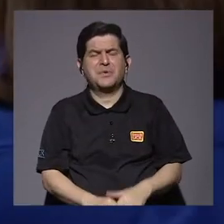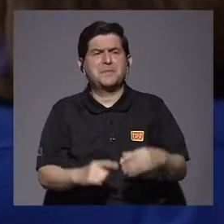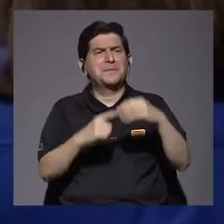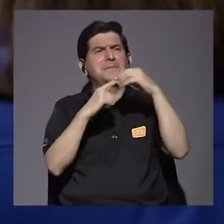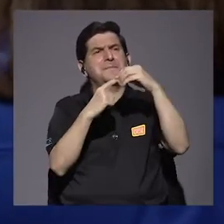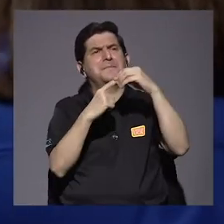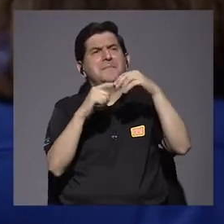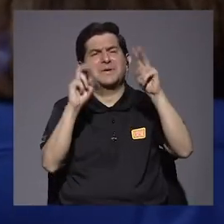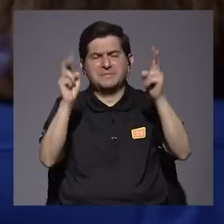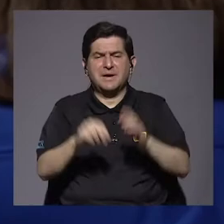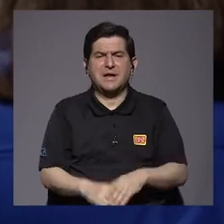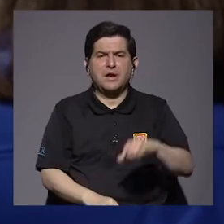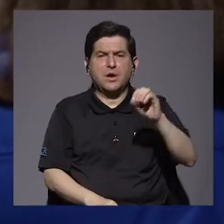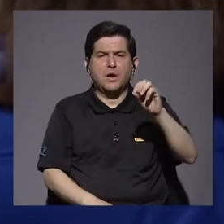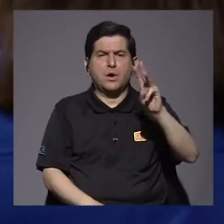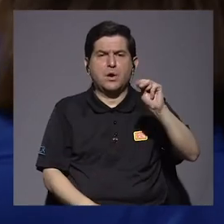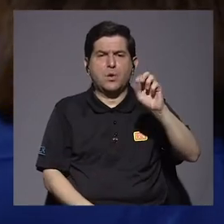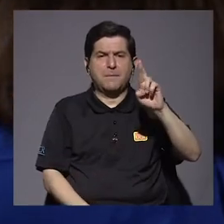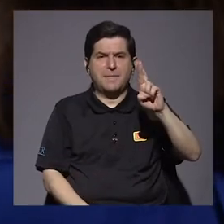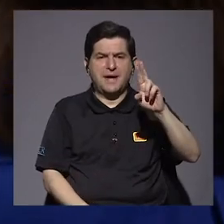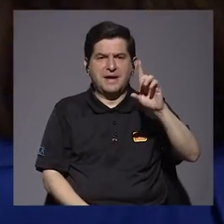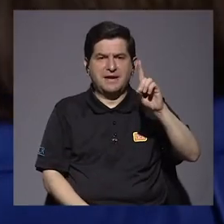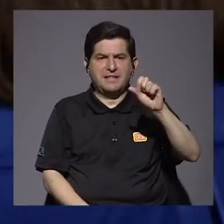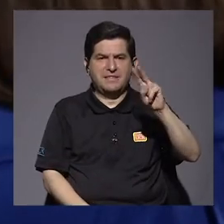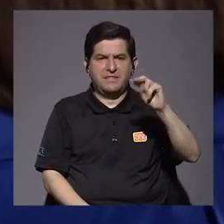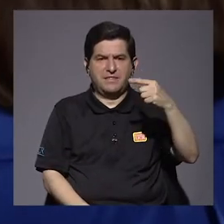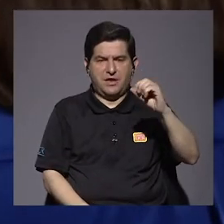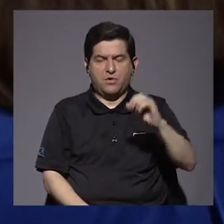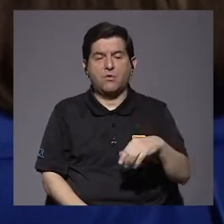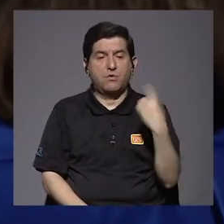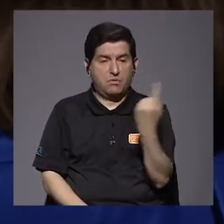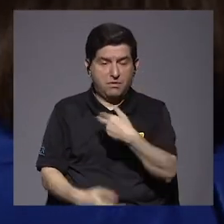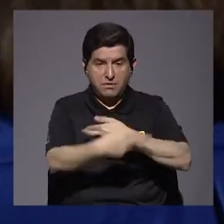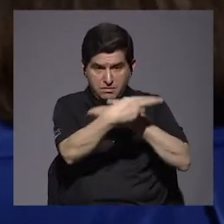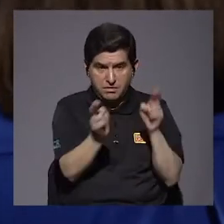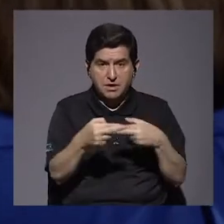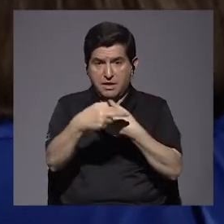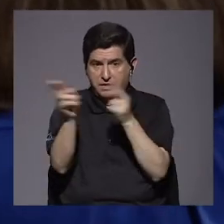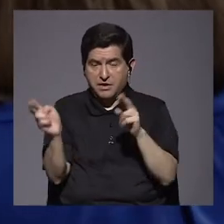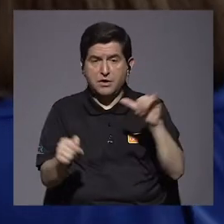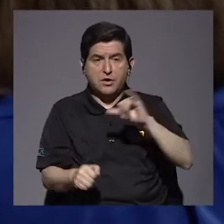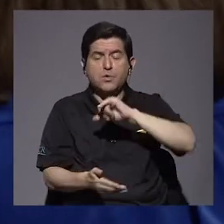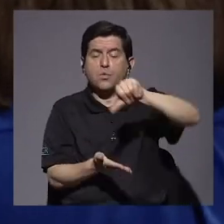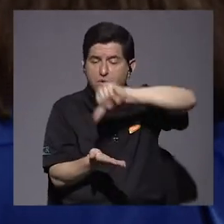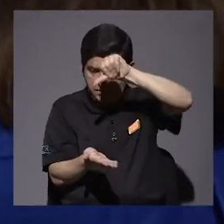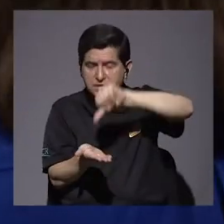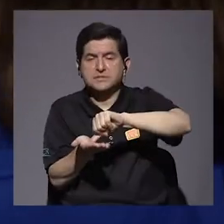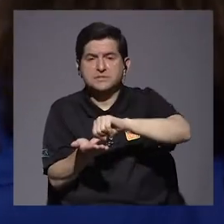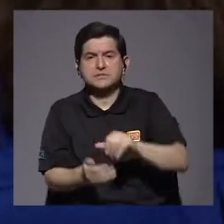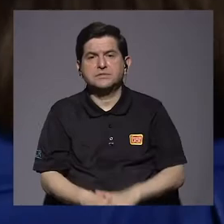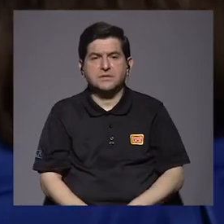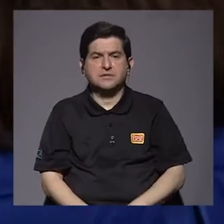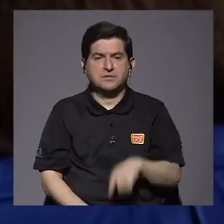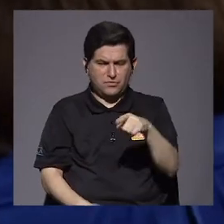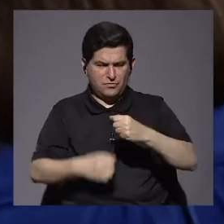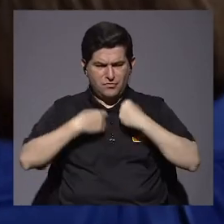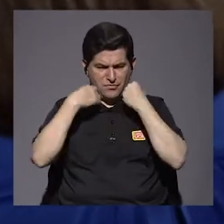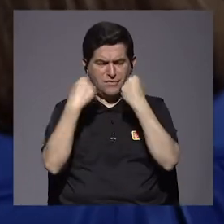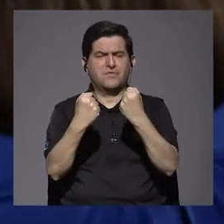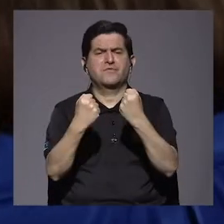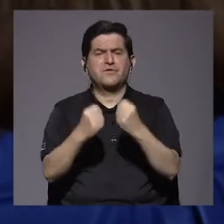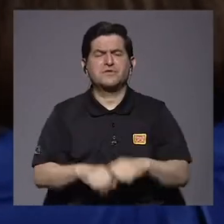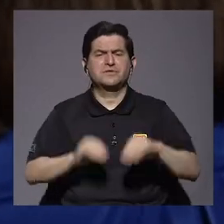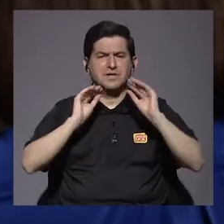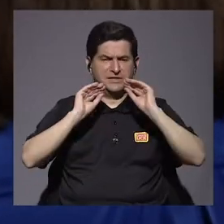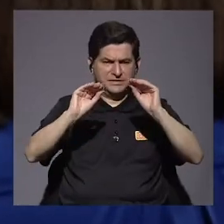nuestro campus principal, el Omar Dengo, sino que cada región en sí misma debe ser un centro y una región, y el